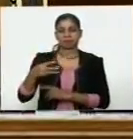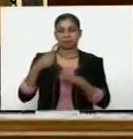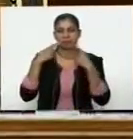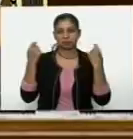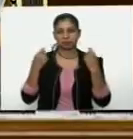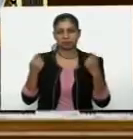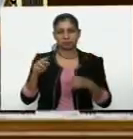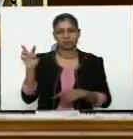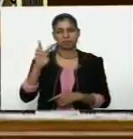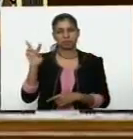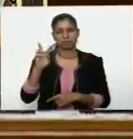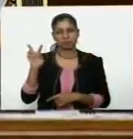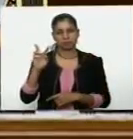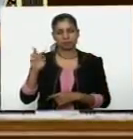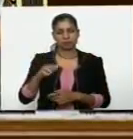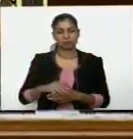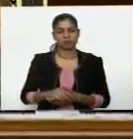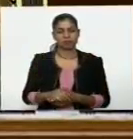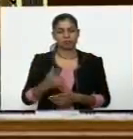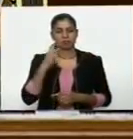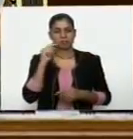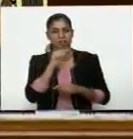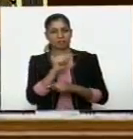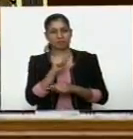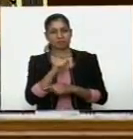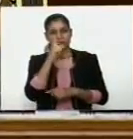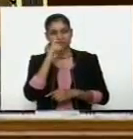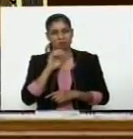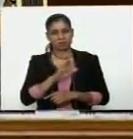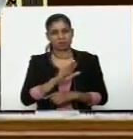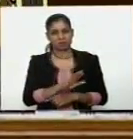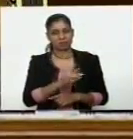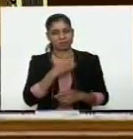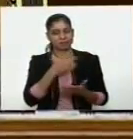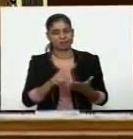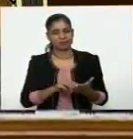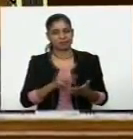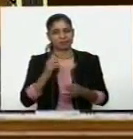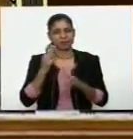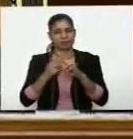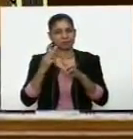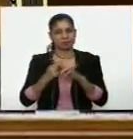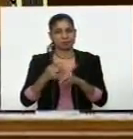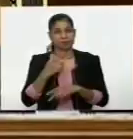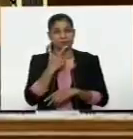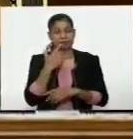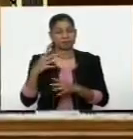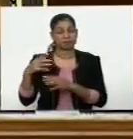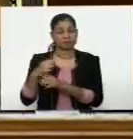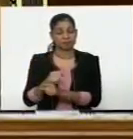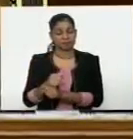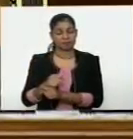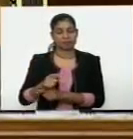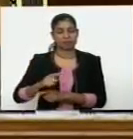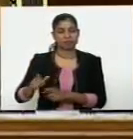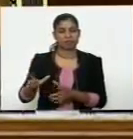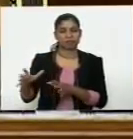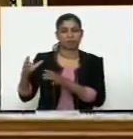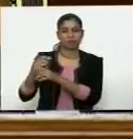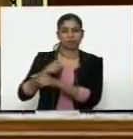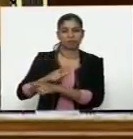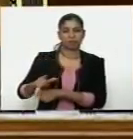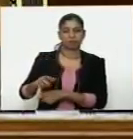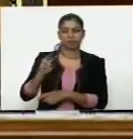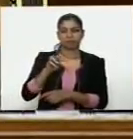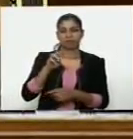Venezuela una amenaza. Y confiado en las medidas adicionales tomadas en la orden ejecutiva